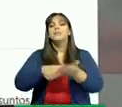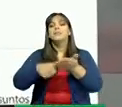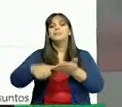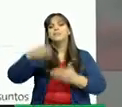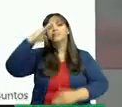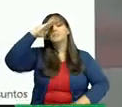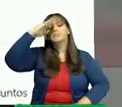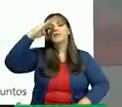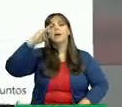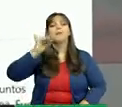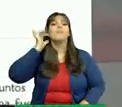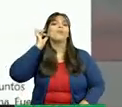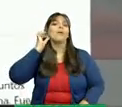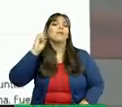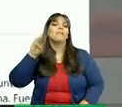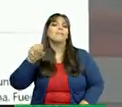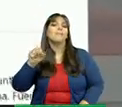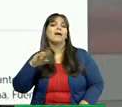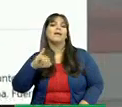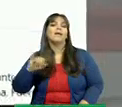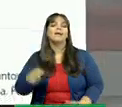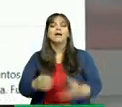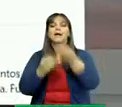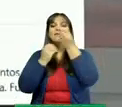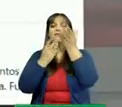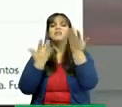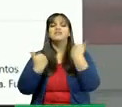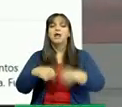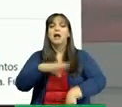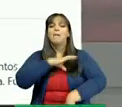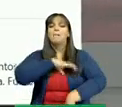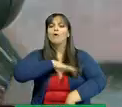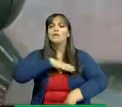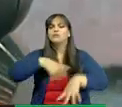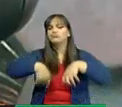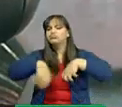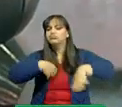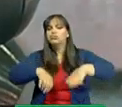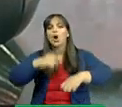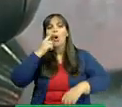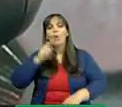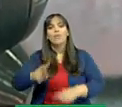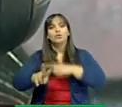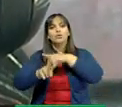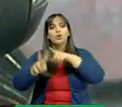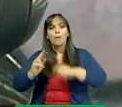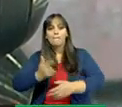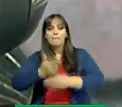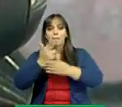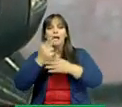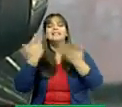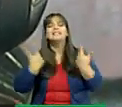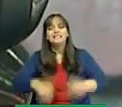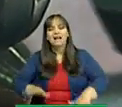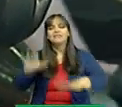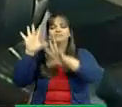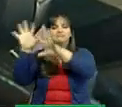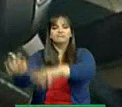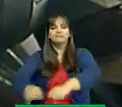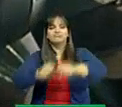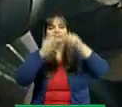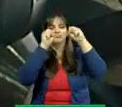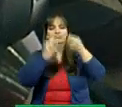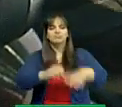En esta ocasión, manifestó que la Policía Nacional había capturado al posible autor intelectual del intento